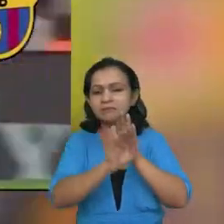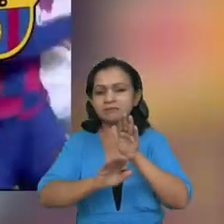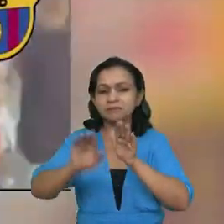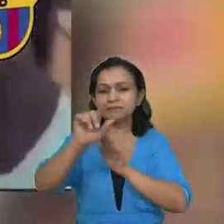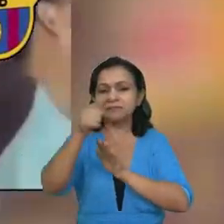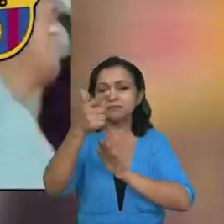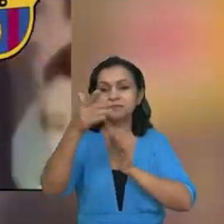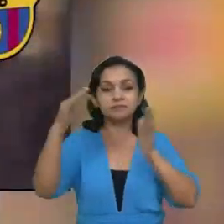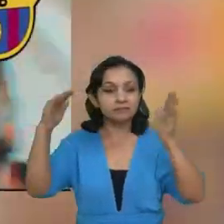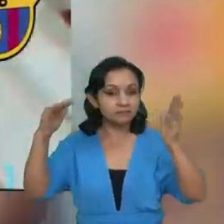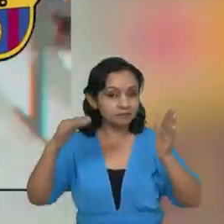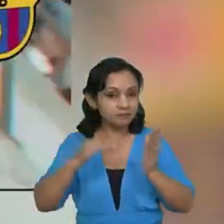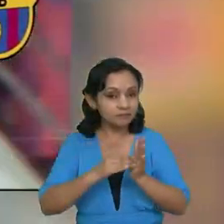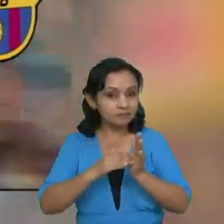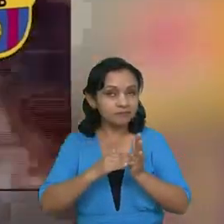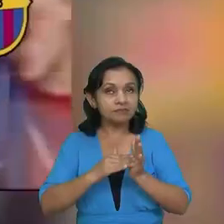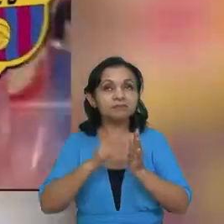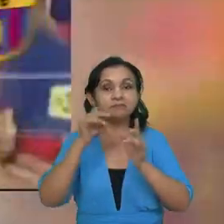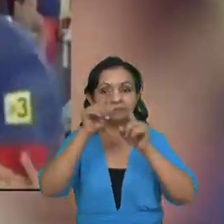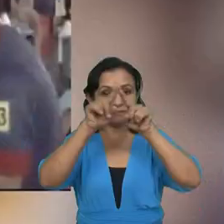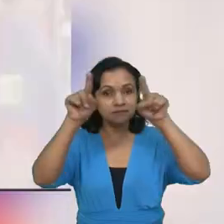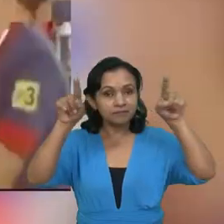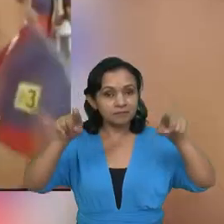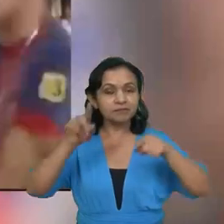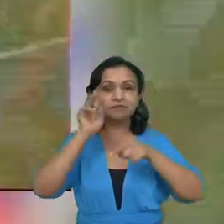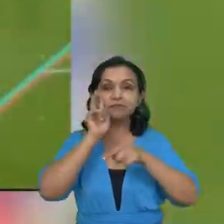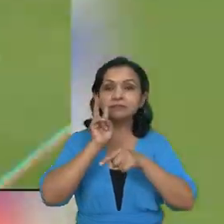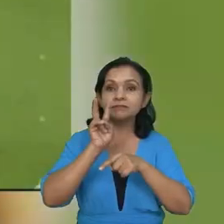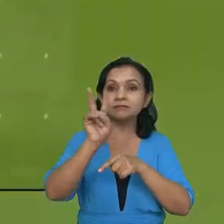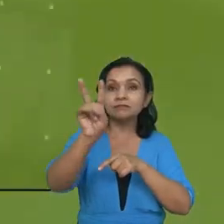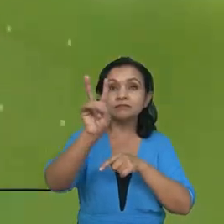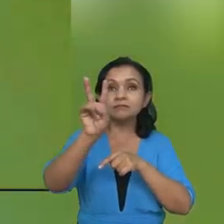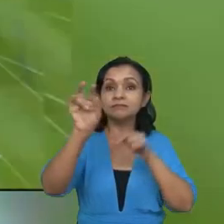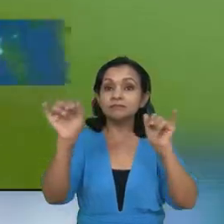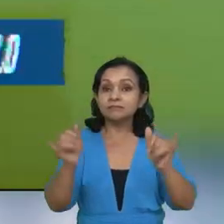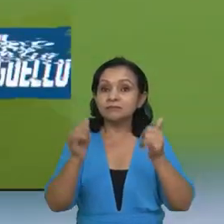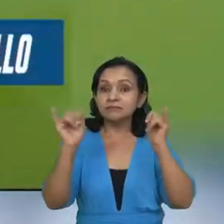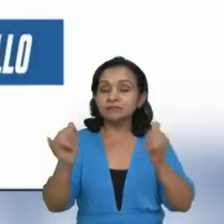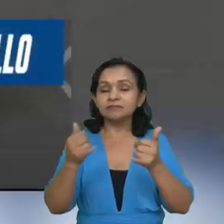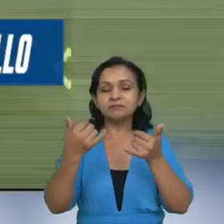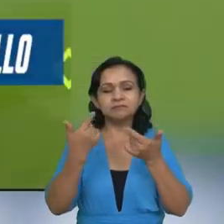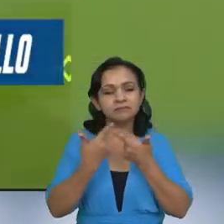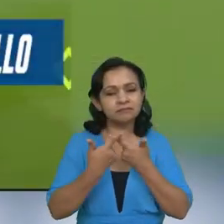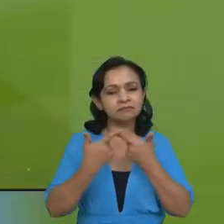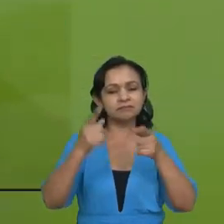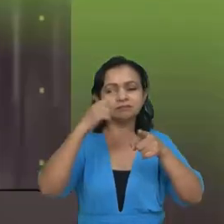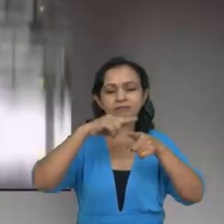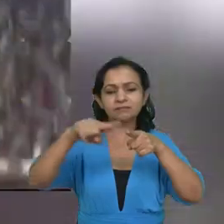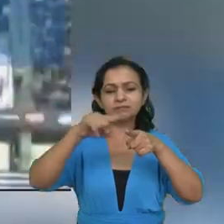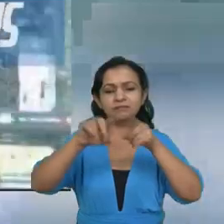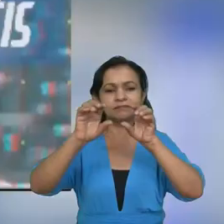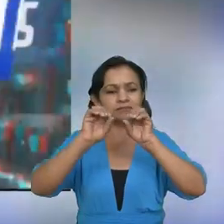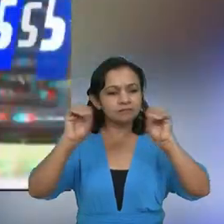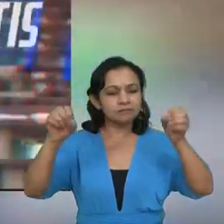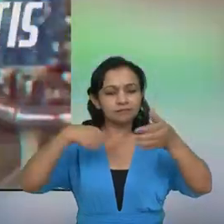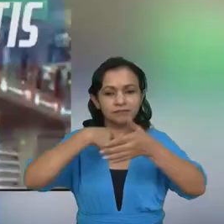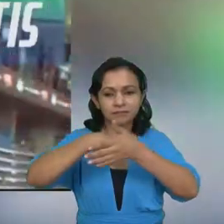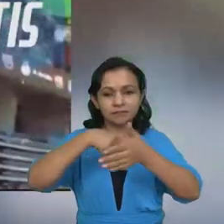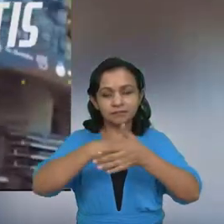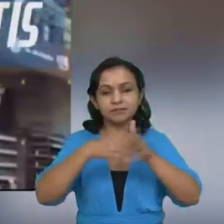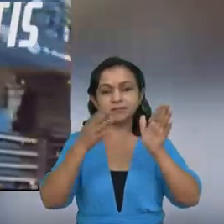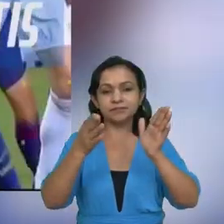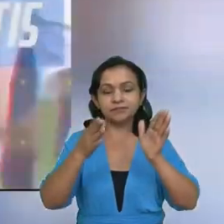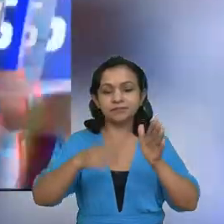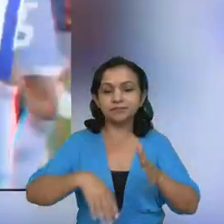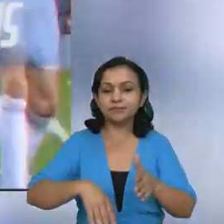7000 jóvenes en el estadio virtual para que puedan ver y disfrutar totalmente gratis de esa jornada futbolística con